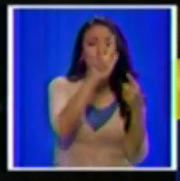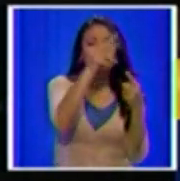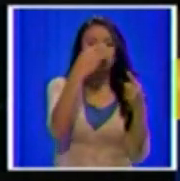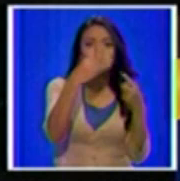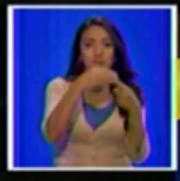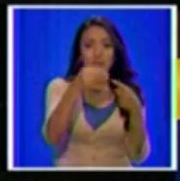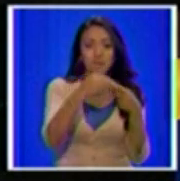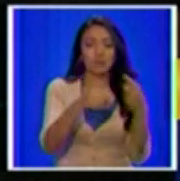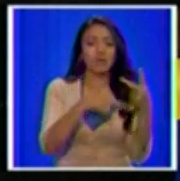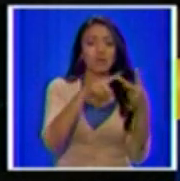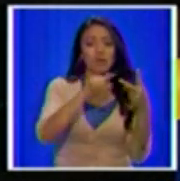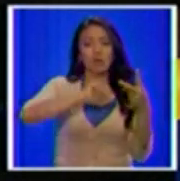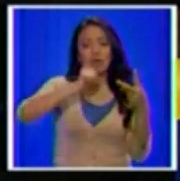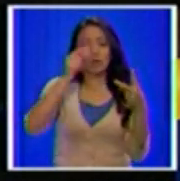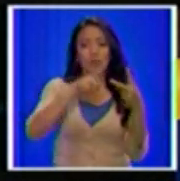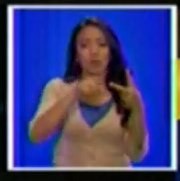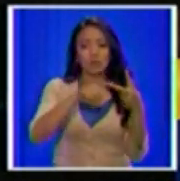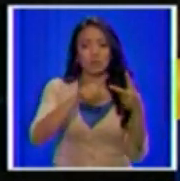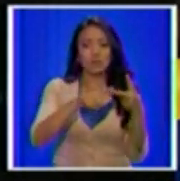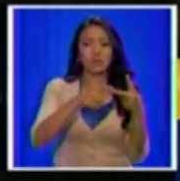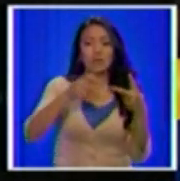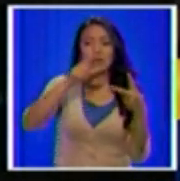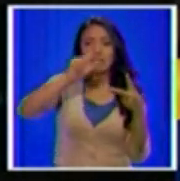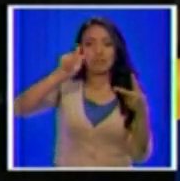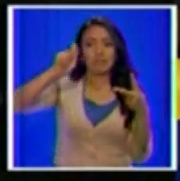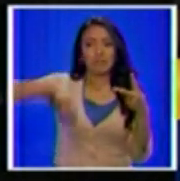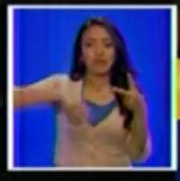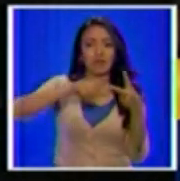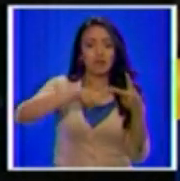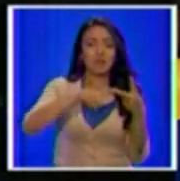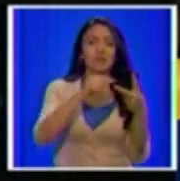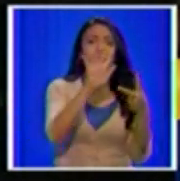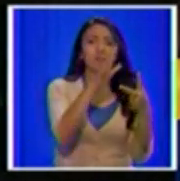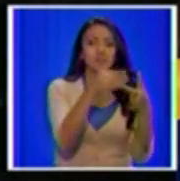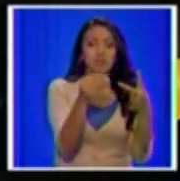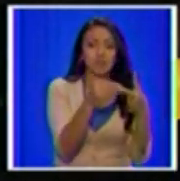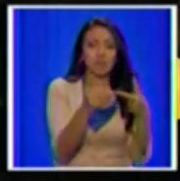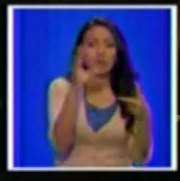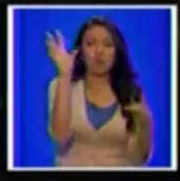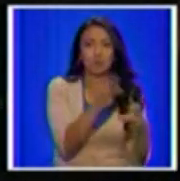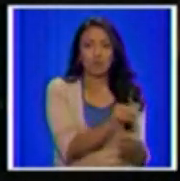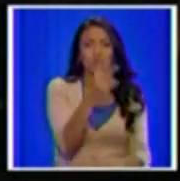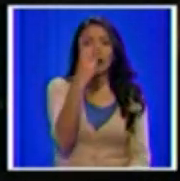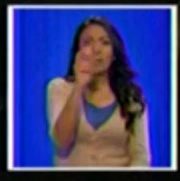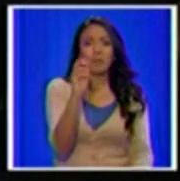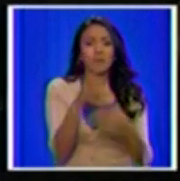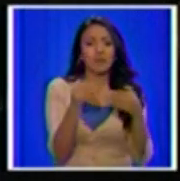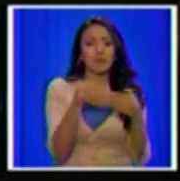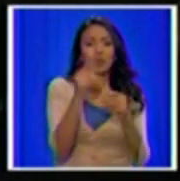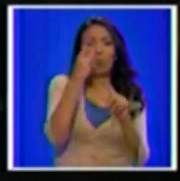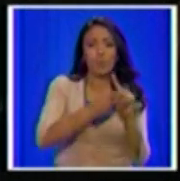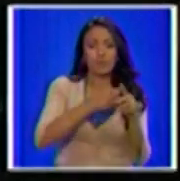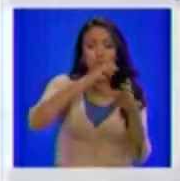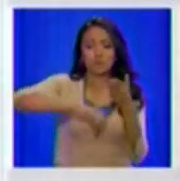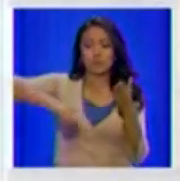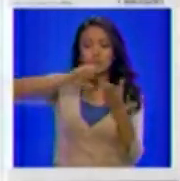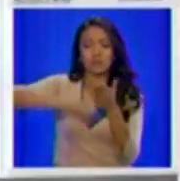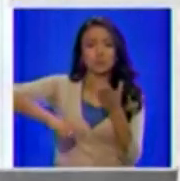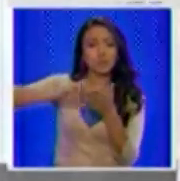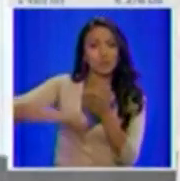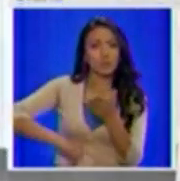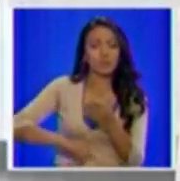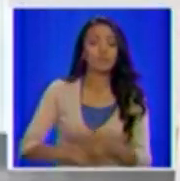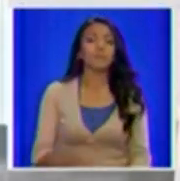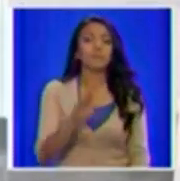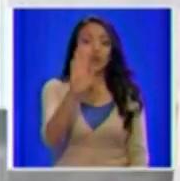$3 y en otra tarjeta de crédito otro descuento de casi $5. En total son más de $20 al mes que me vienen descontando. En una de